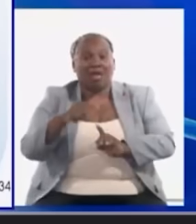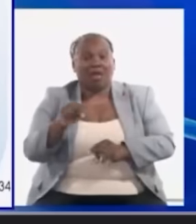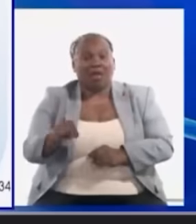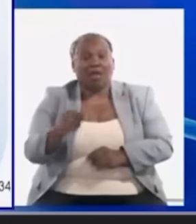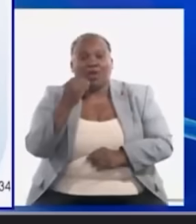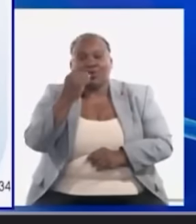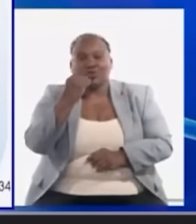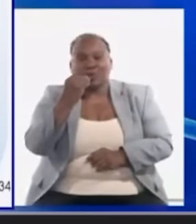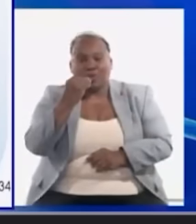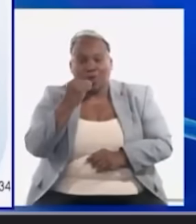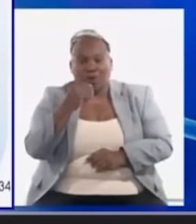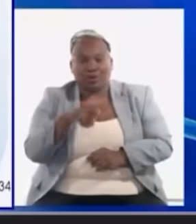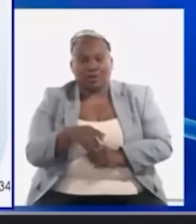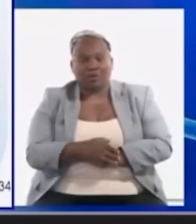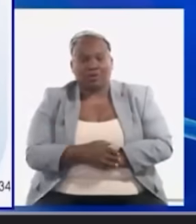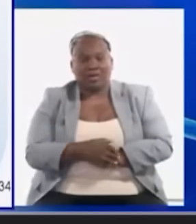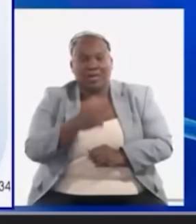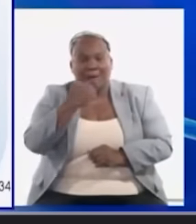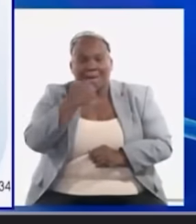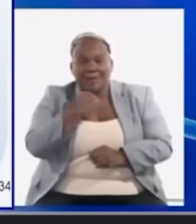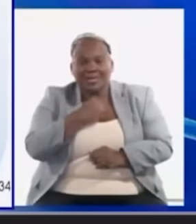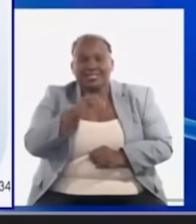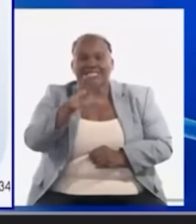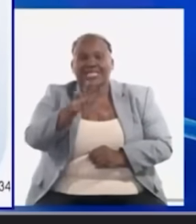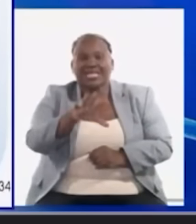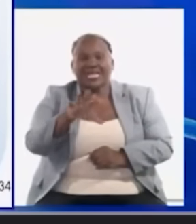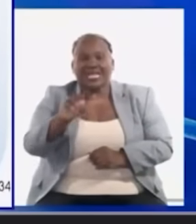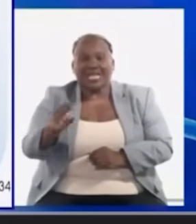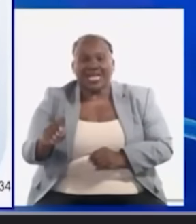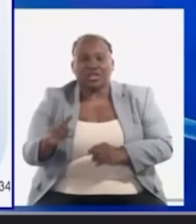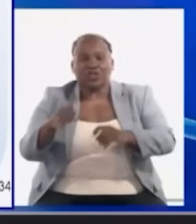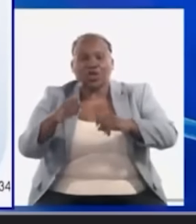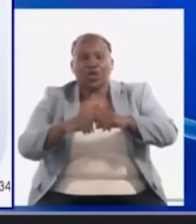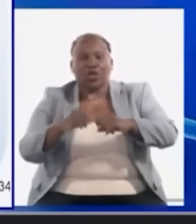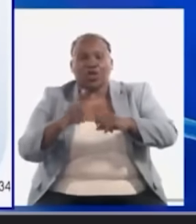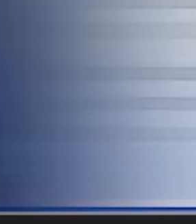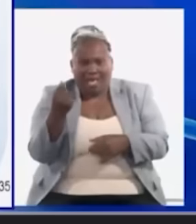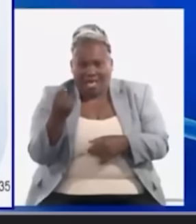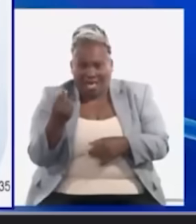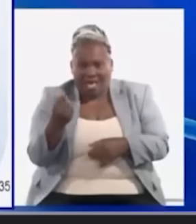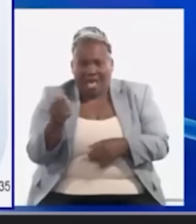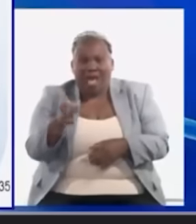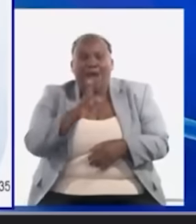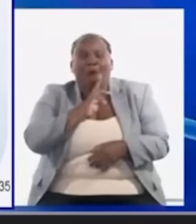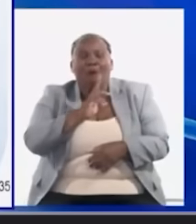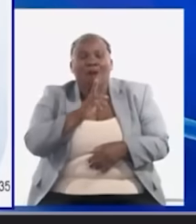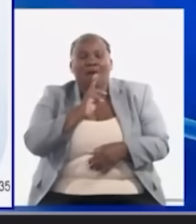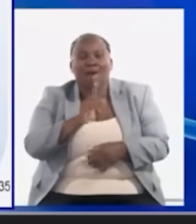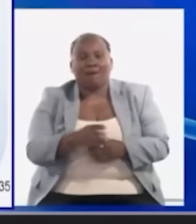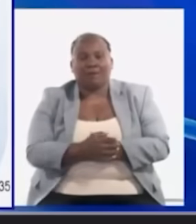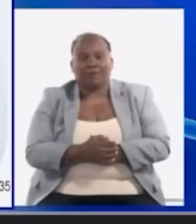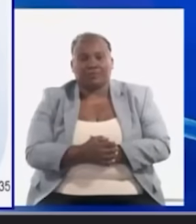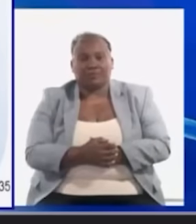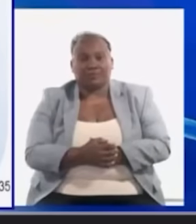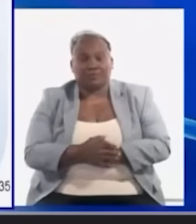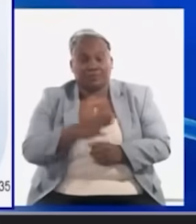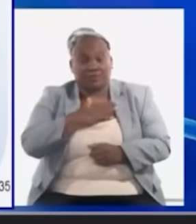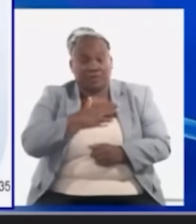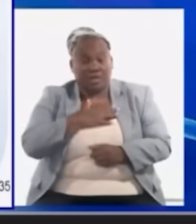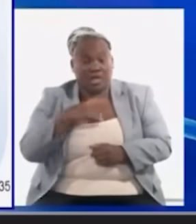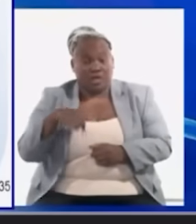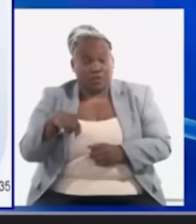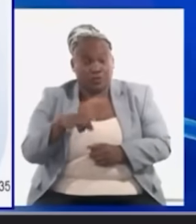que consumen más de 500 kilowatt hora, y se va a implementar un